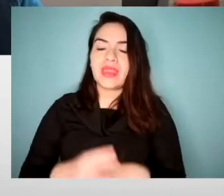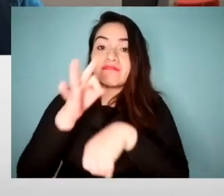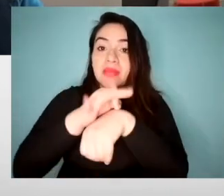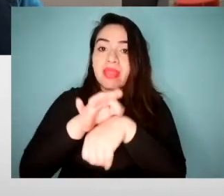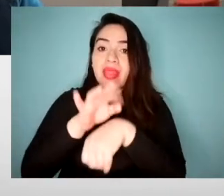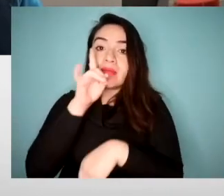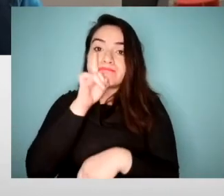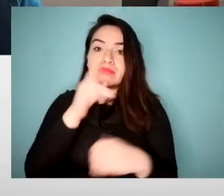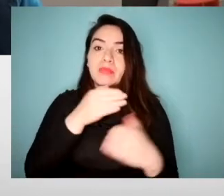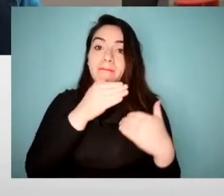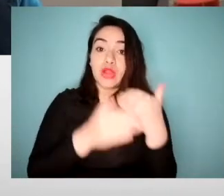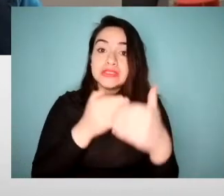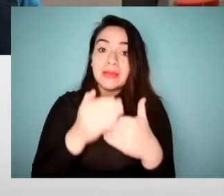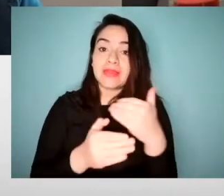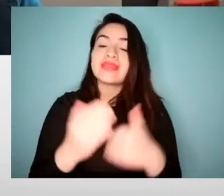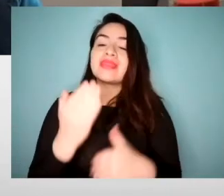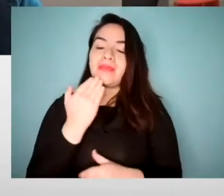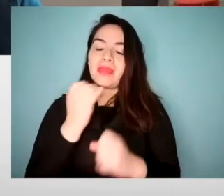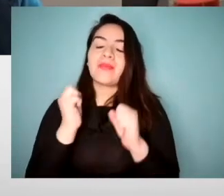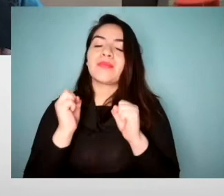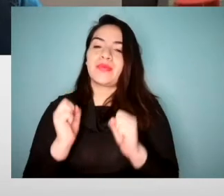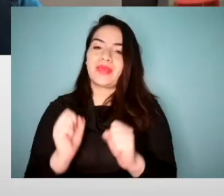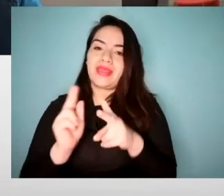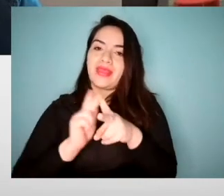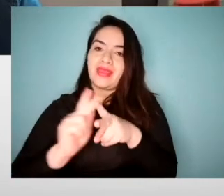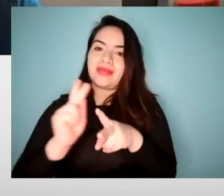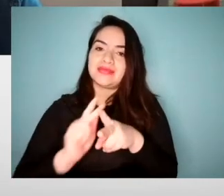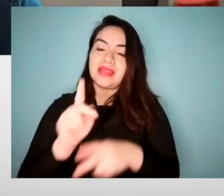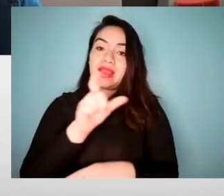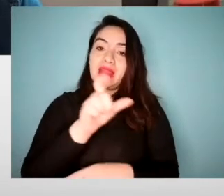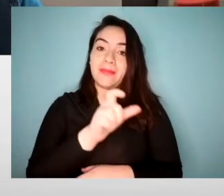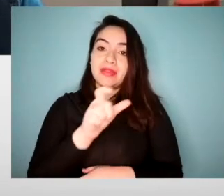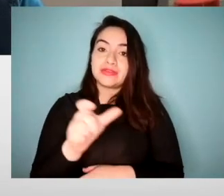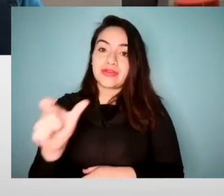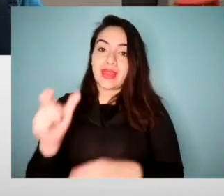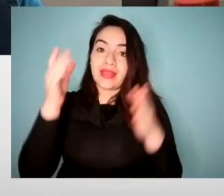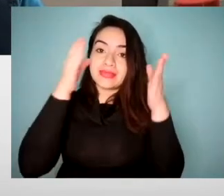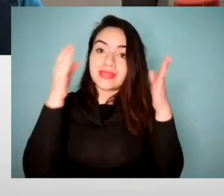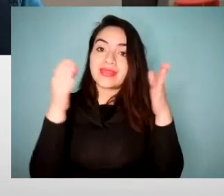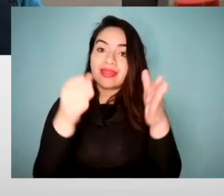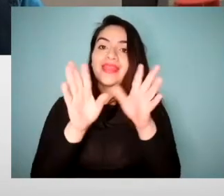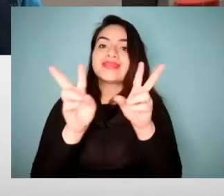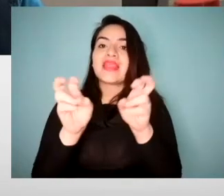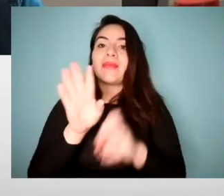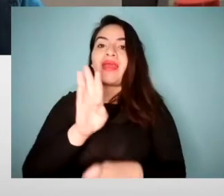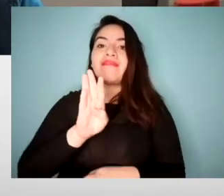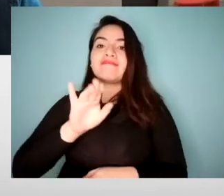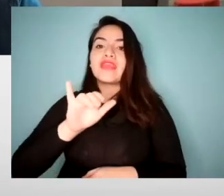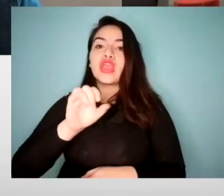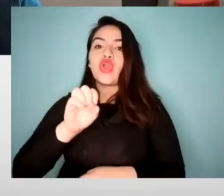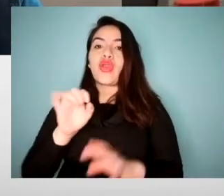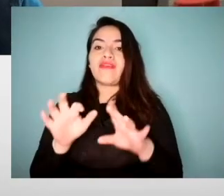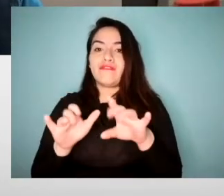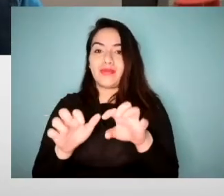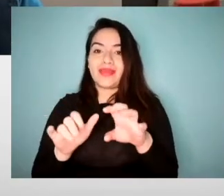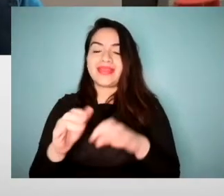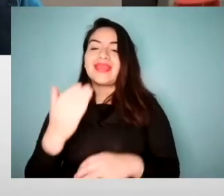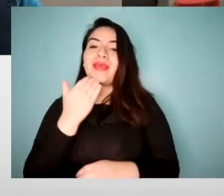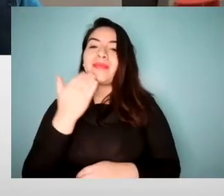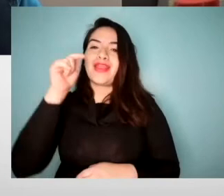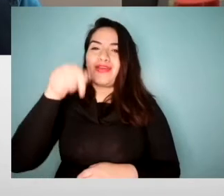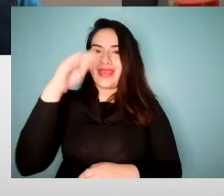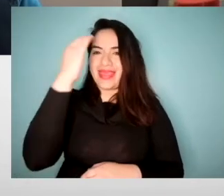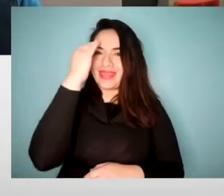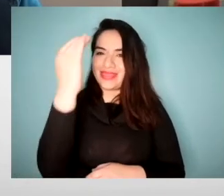procesamiento lo pueden realizar también personas dedicadas a la bioinformática. También hoy en día han aparecido un montón